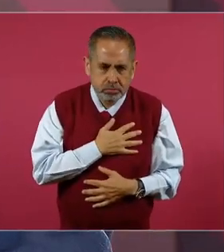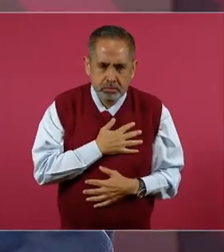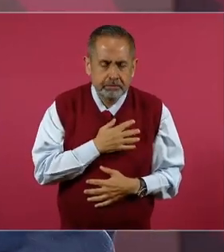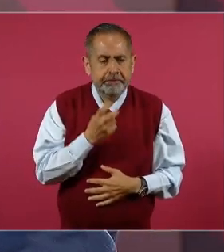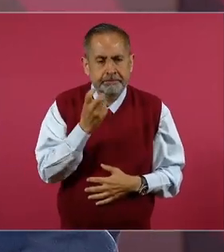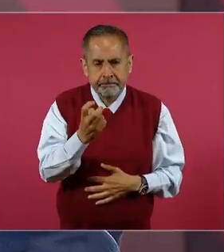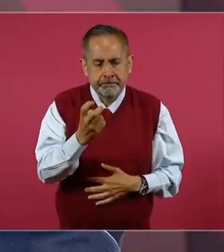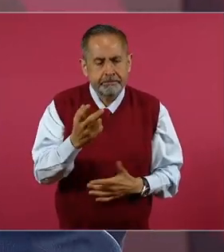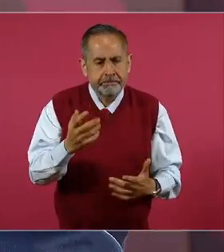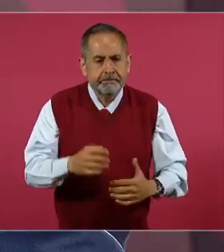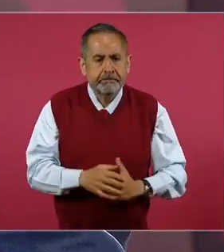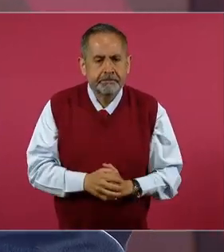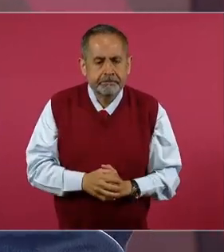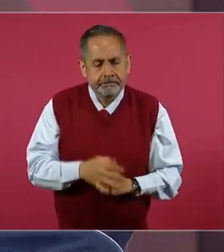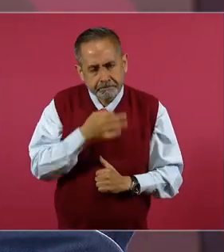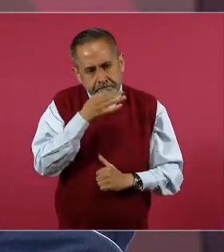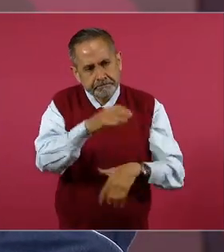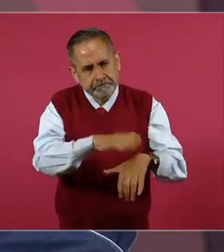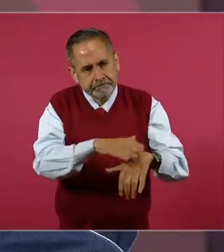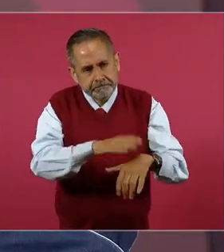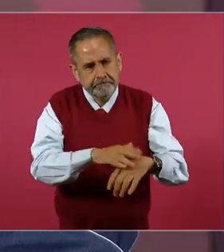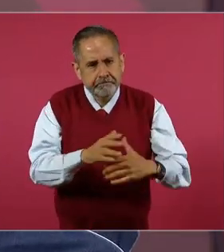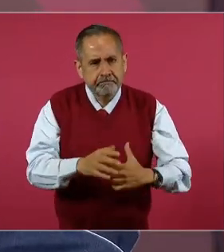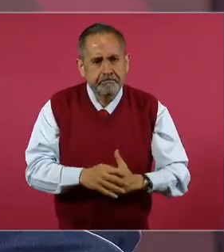Entonces, decirles que